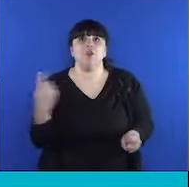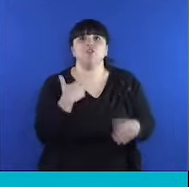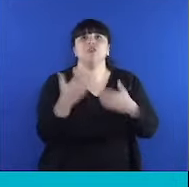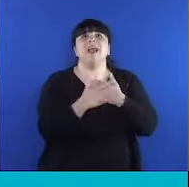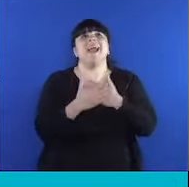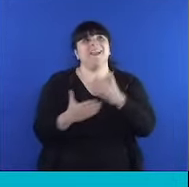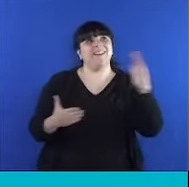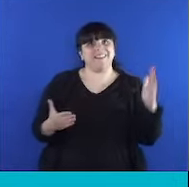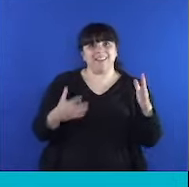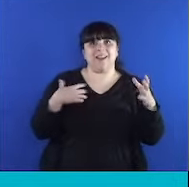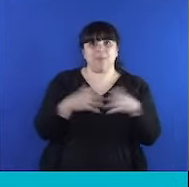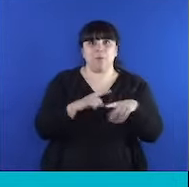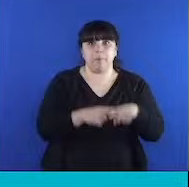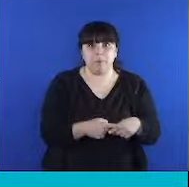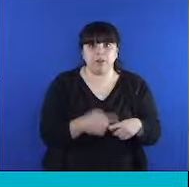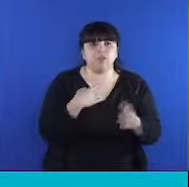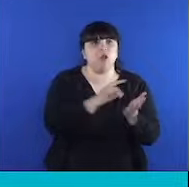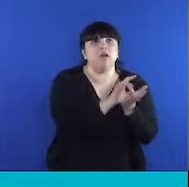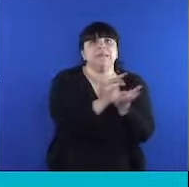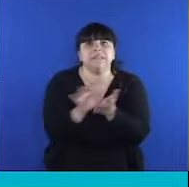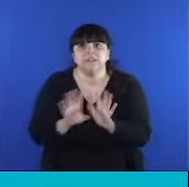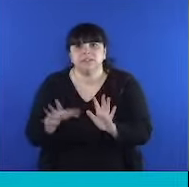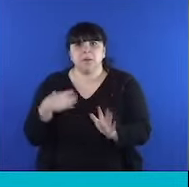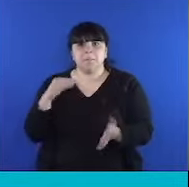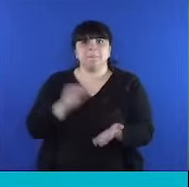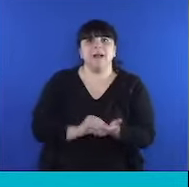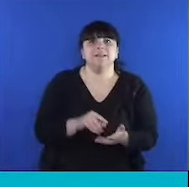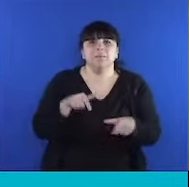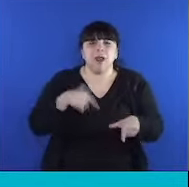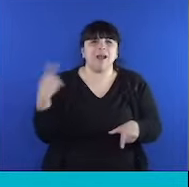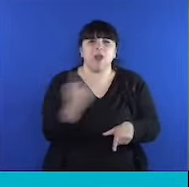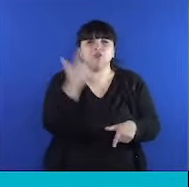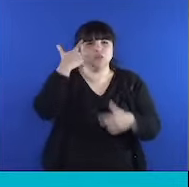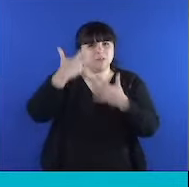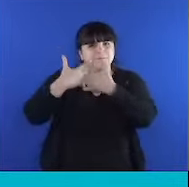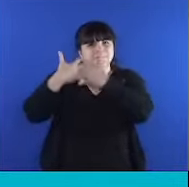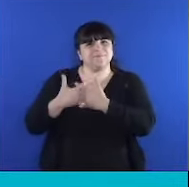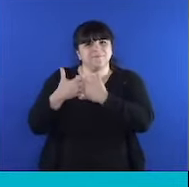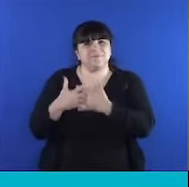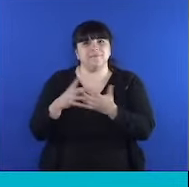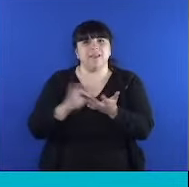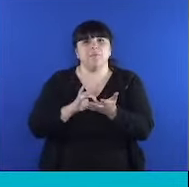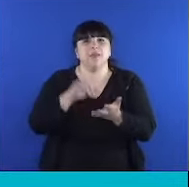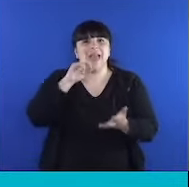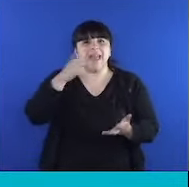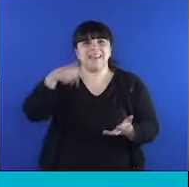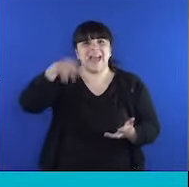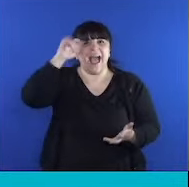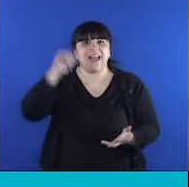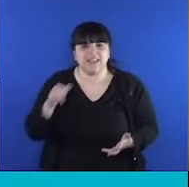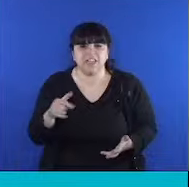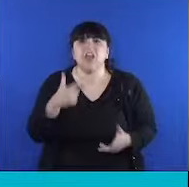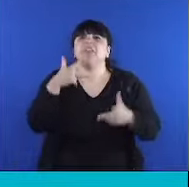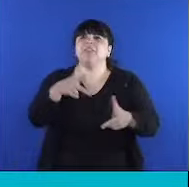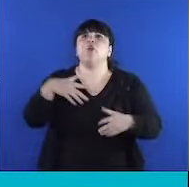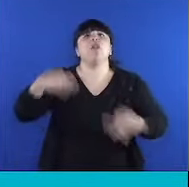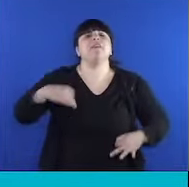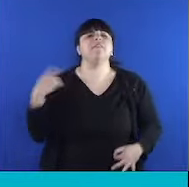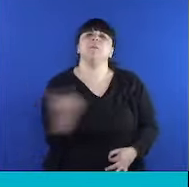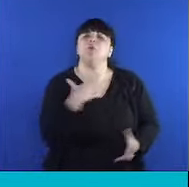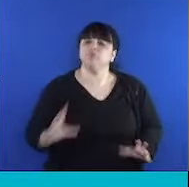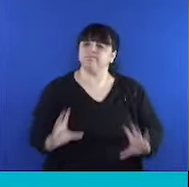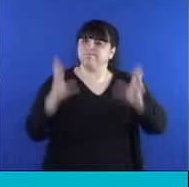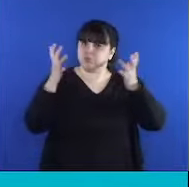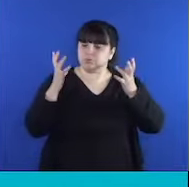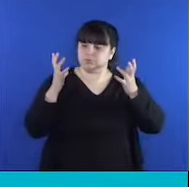Izquierda de la prohibición de los despidos. Pero acá también una reflexión. La diputada Yáñez dijo que hay que enojarse.